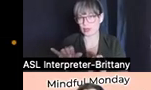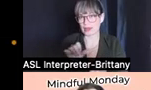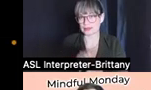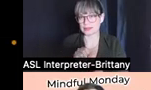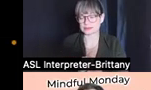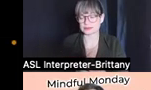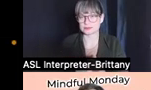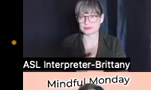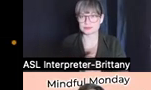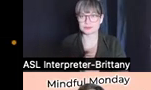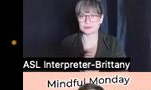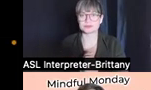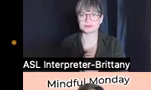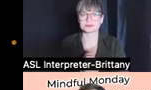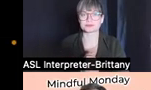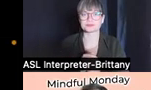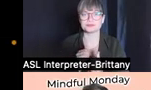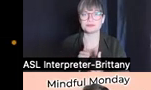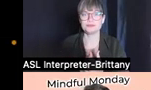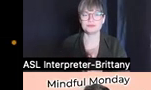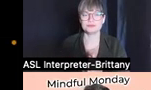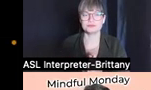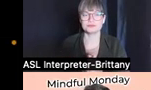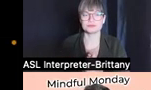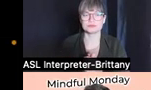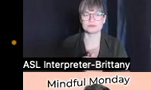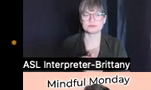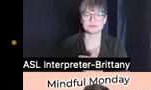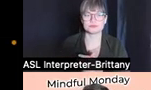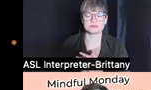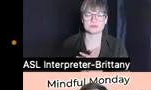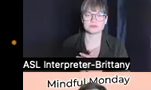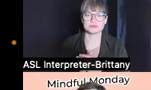y hacerla más sencilla dependiendo de su nivel de independencia.